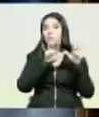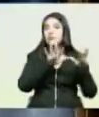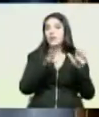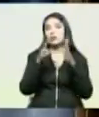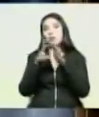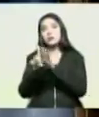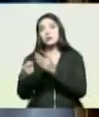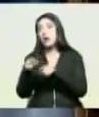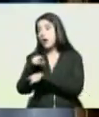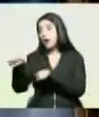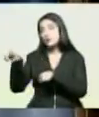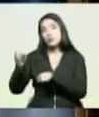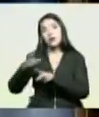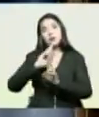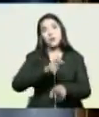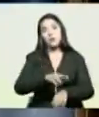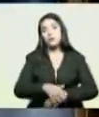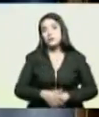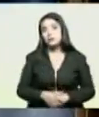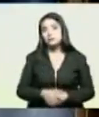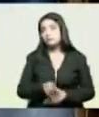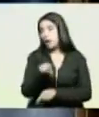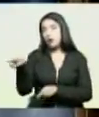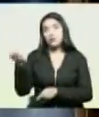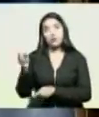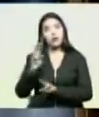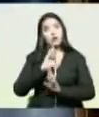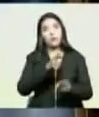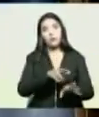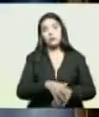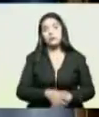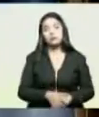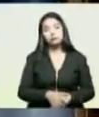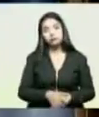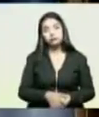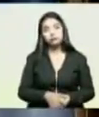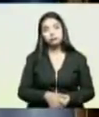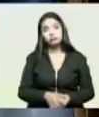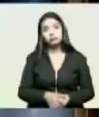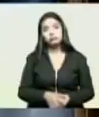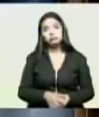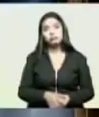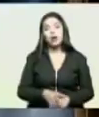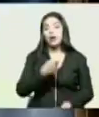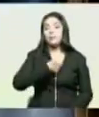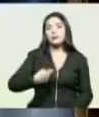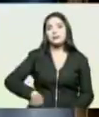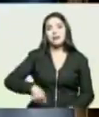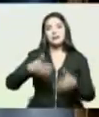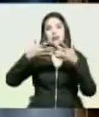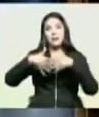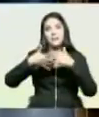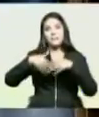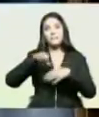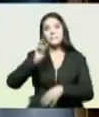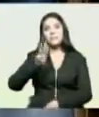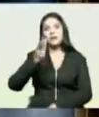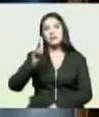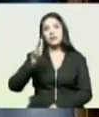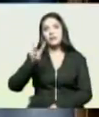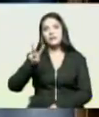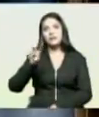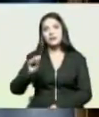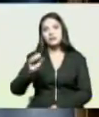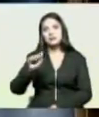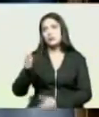tienen que responder, la gerencia de la FAJA. Es más, yo le puedo decir que la presidencia de PDVSA es la que más ha colaborado